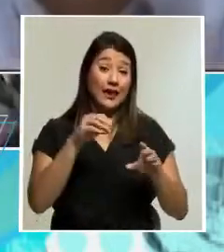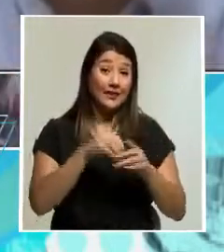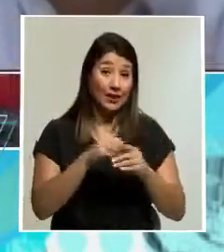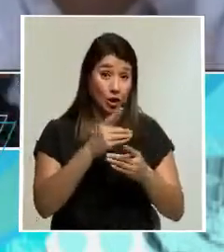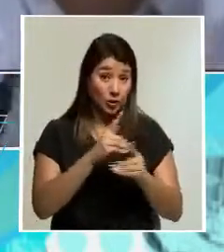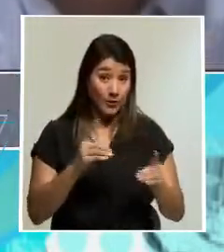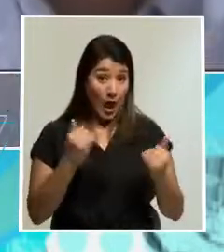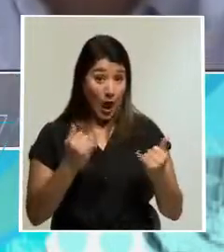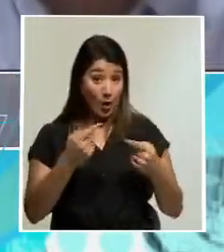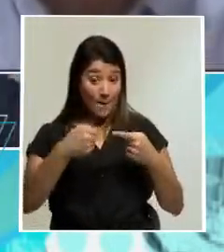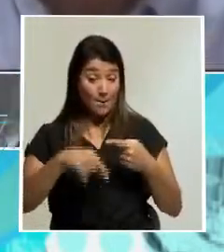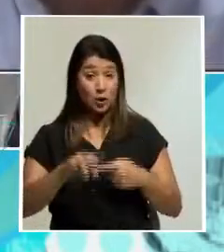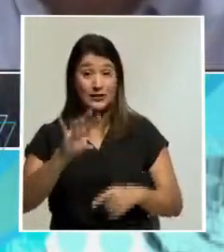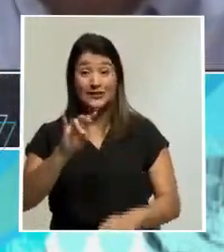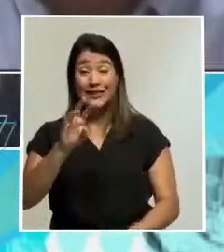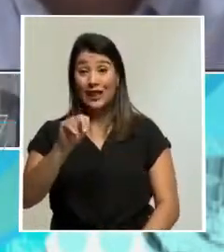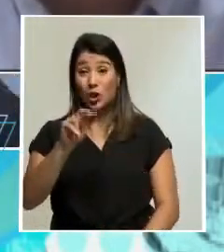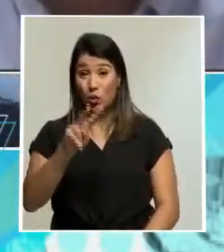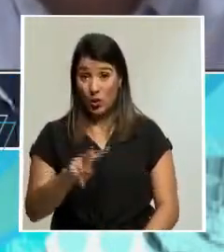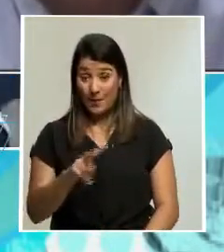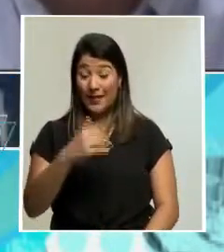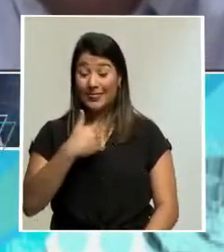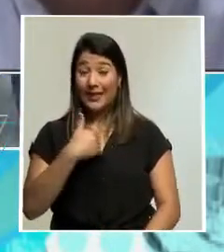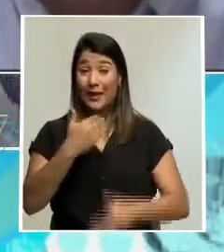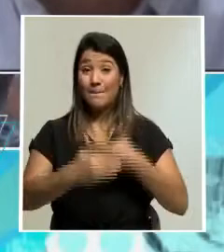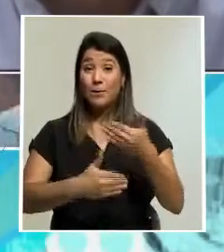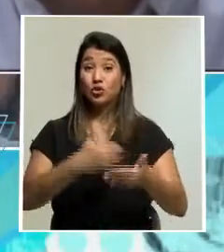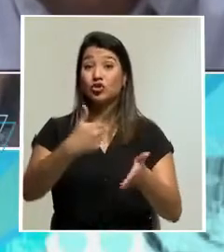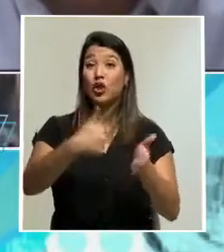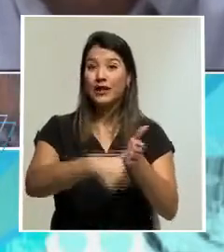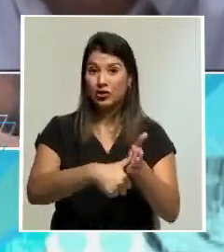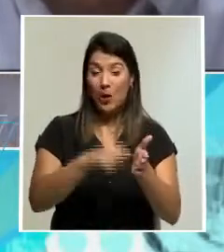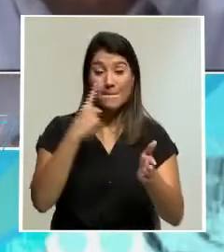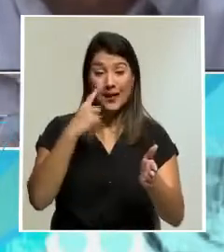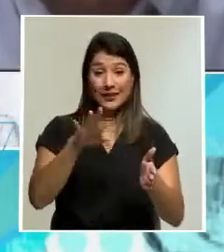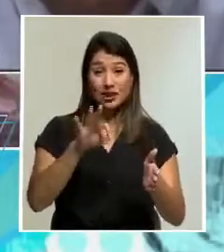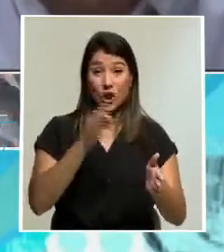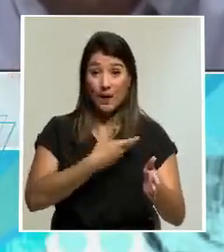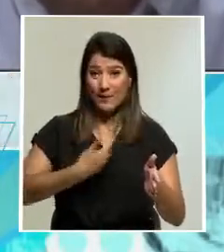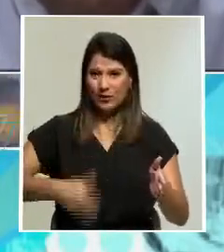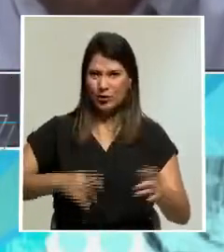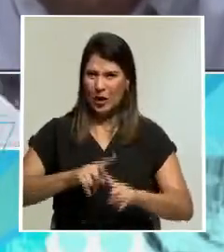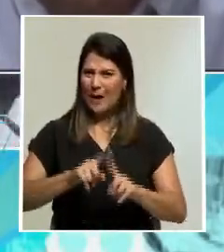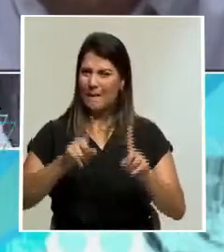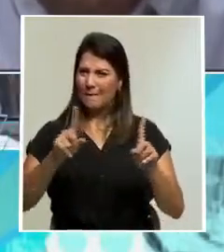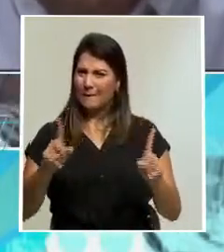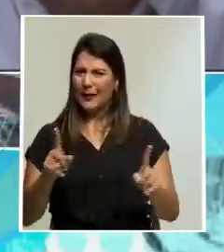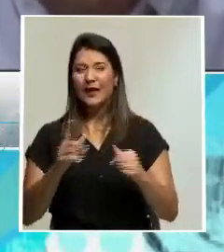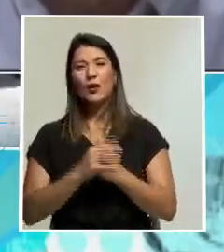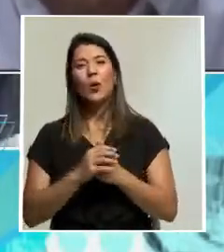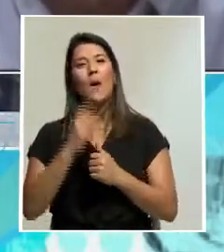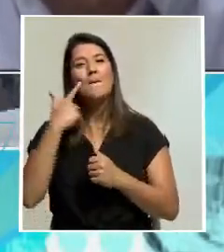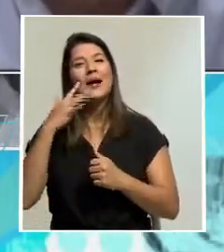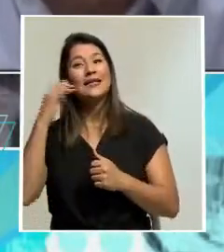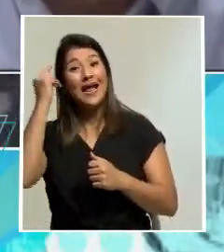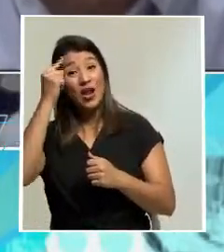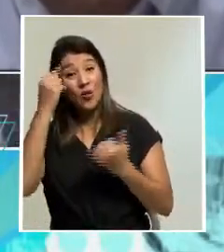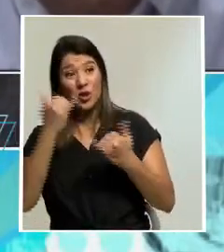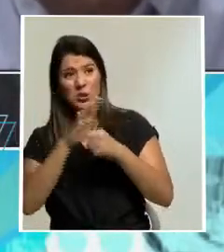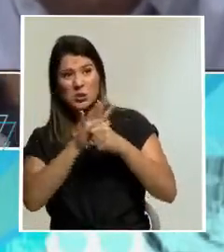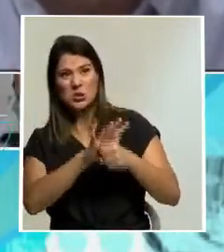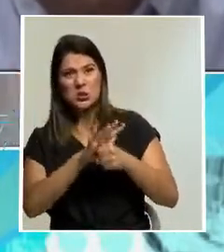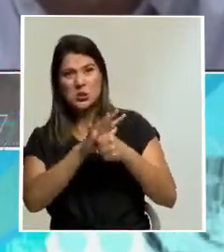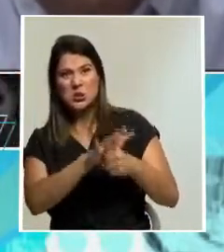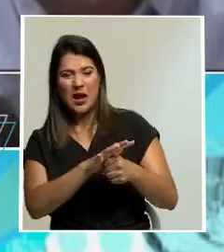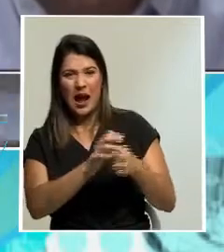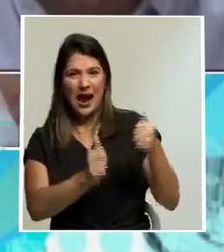Fernando, el próximo 7 de noviembre hay elecciones, pero el clima de represión a los opositores es muy fuerte. El